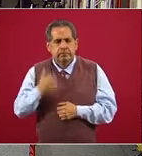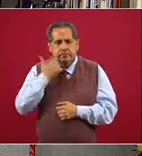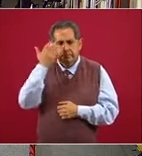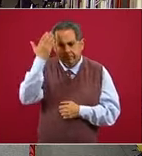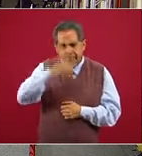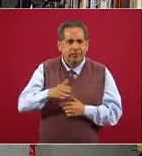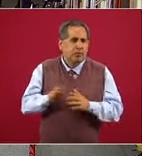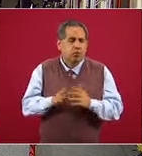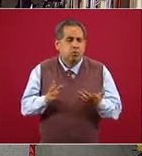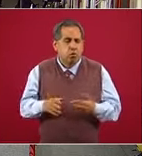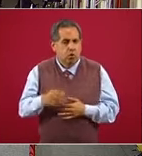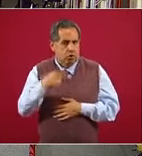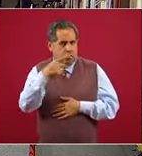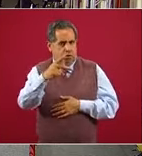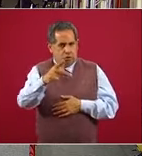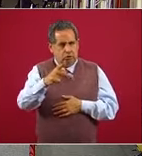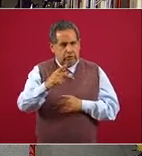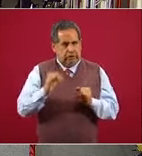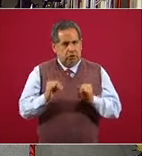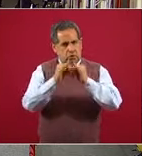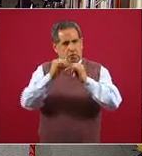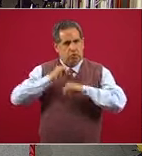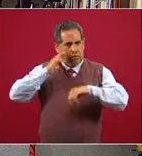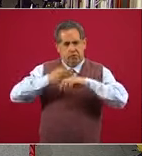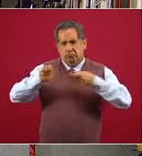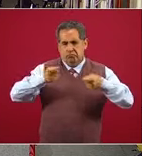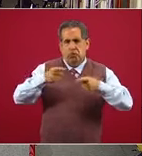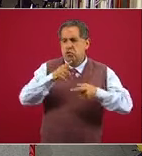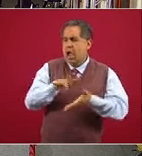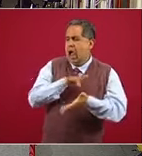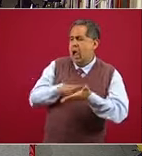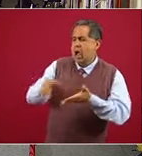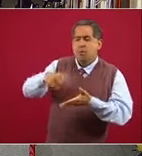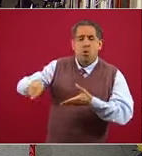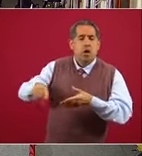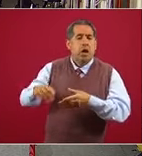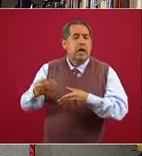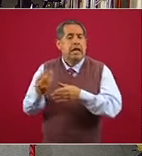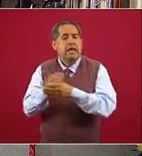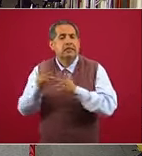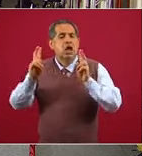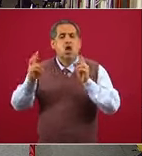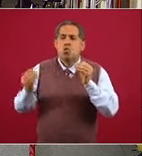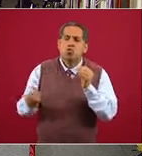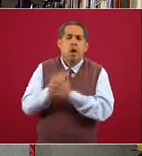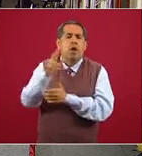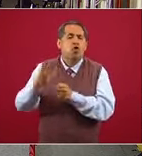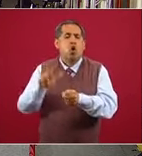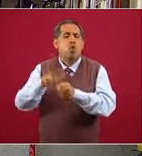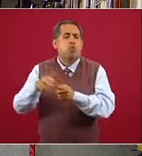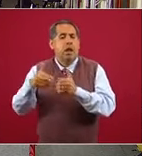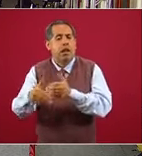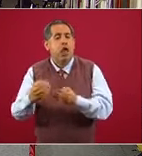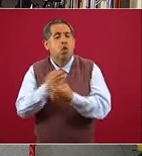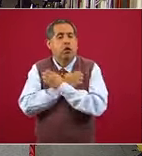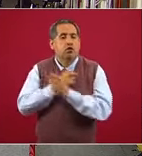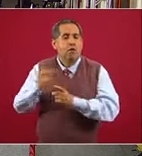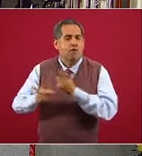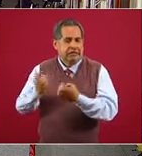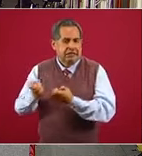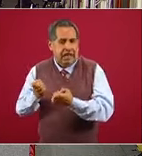qué forma la institución que usted dirige ha apoyado las clases de la nueva normalidad en la materia de educación